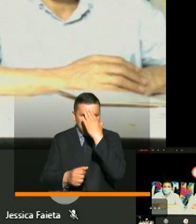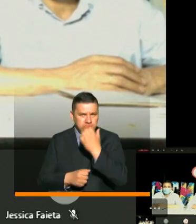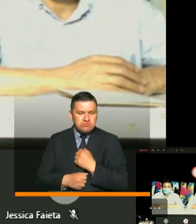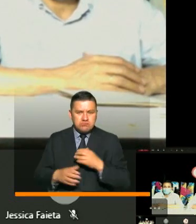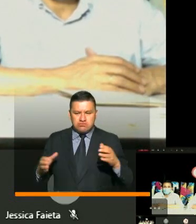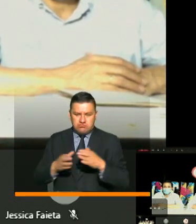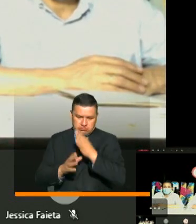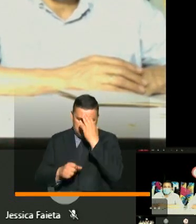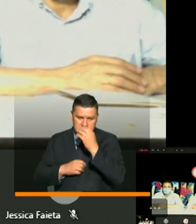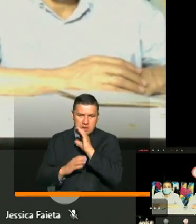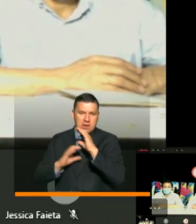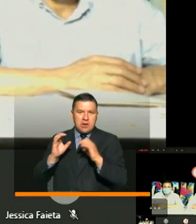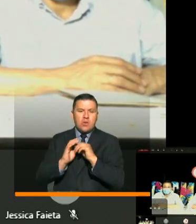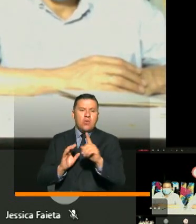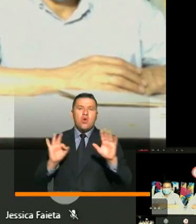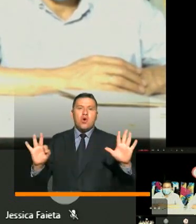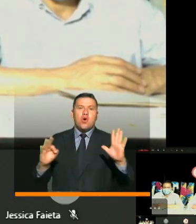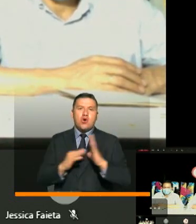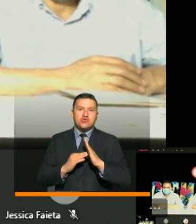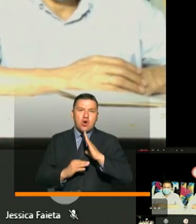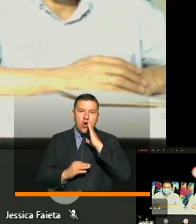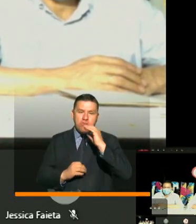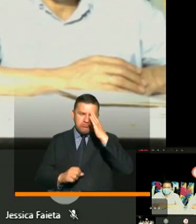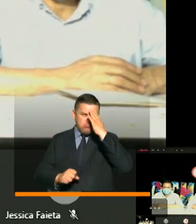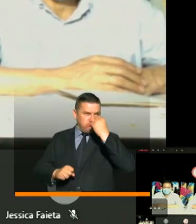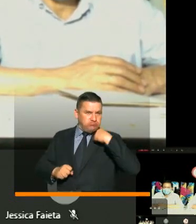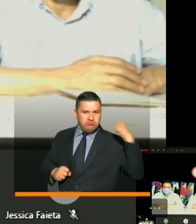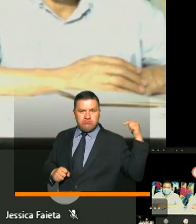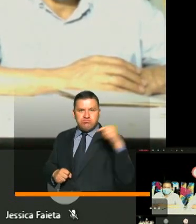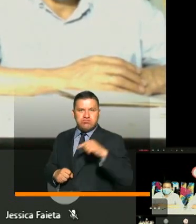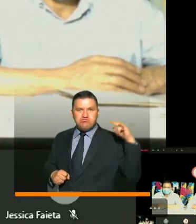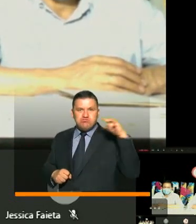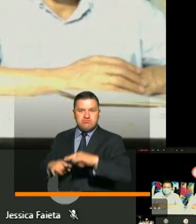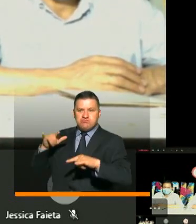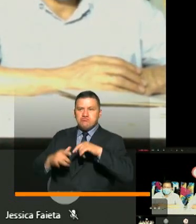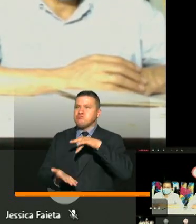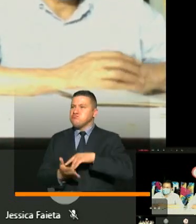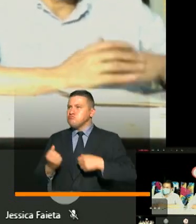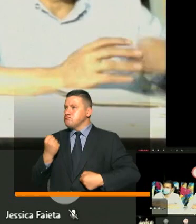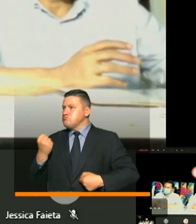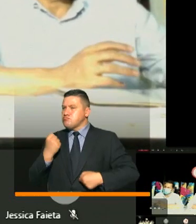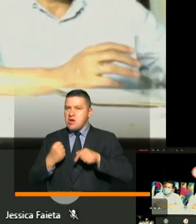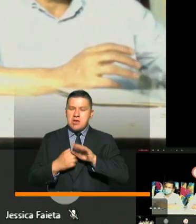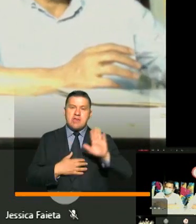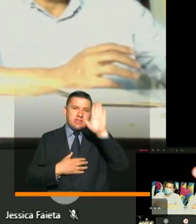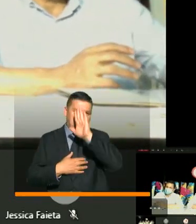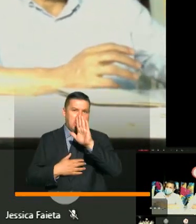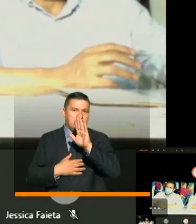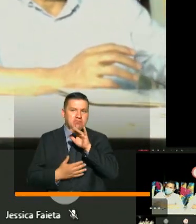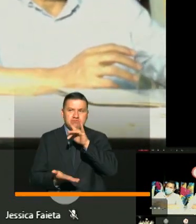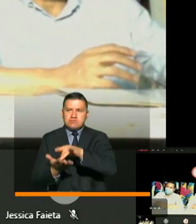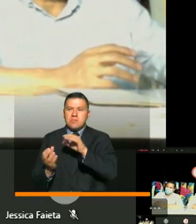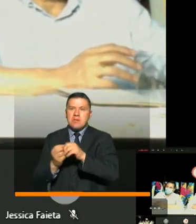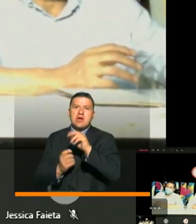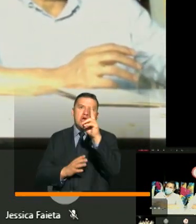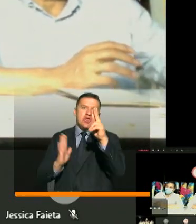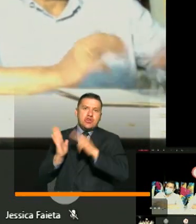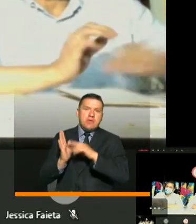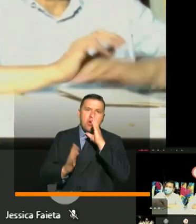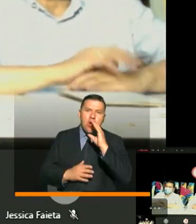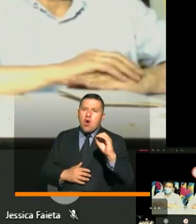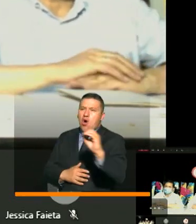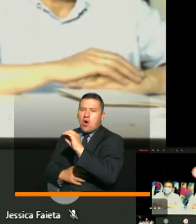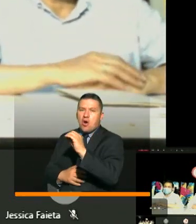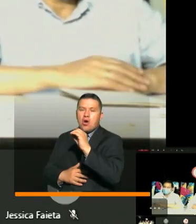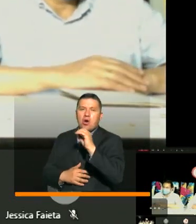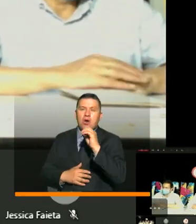Comando Conjunto del Cauca, 8.000 hombres de nuestra fuerza pública hacen presencia en el departamento y se ha reforzado con 2.000 hombres más aquí en